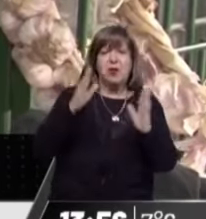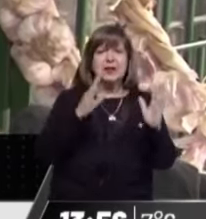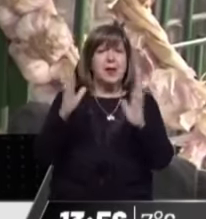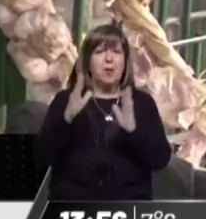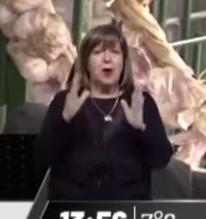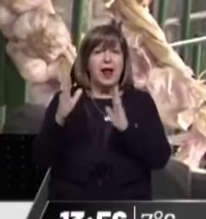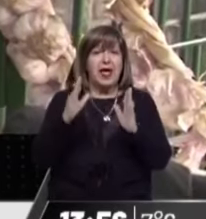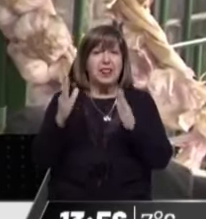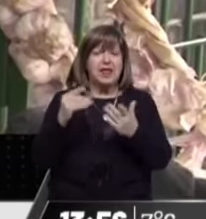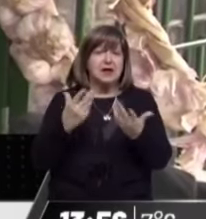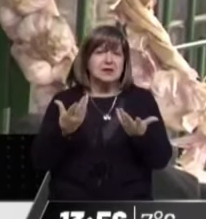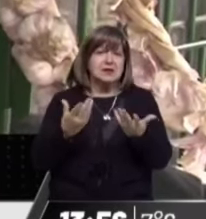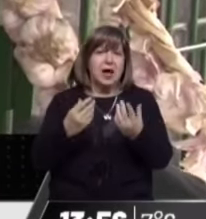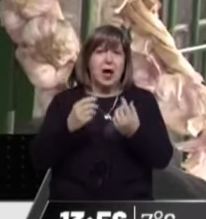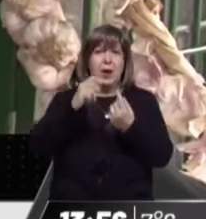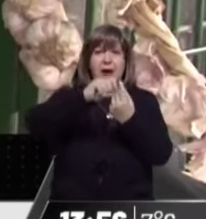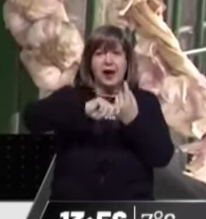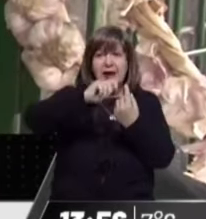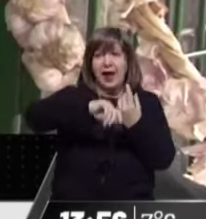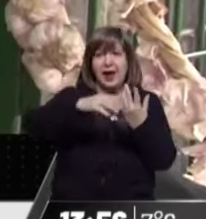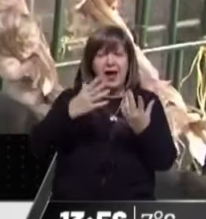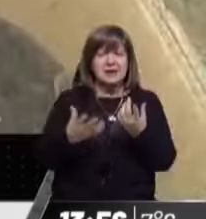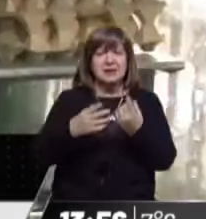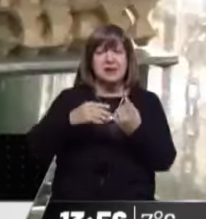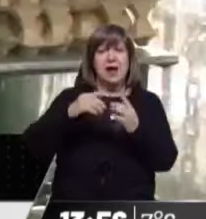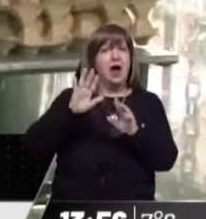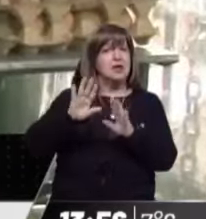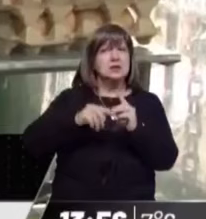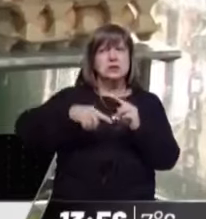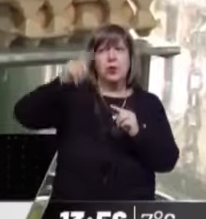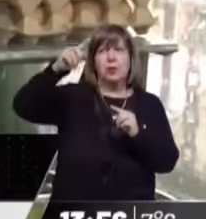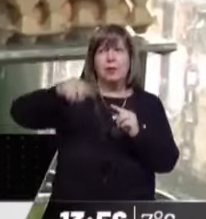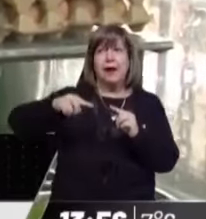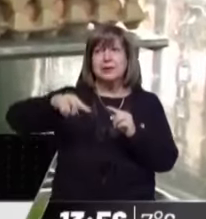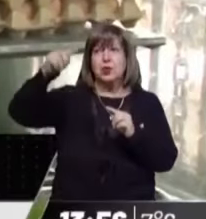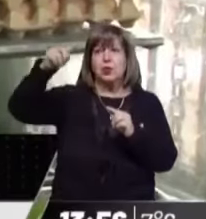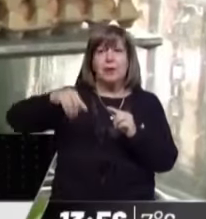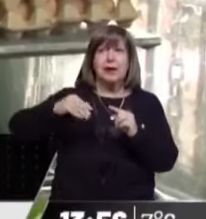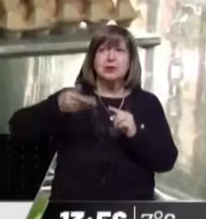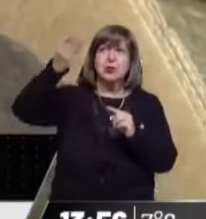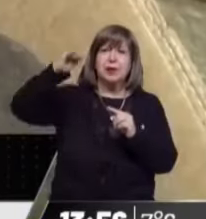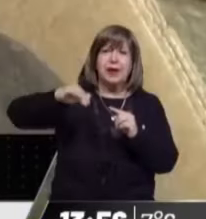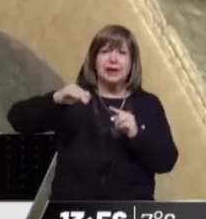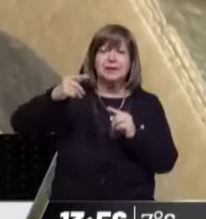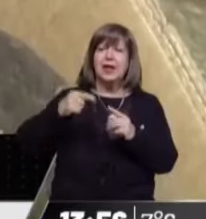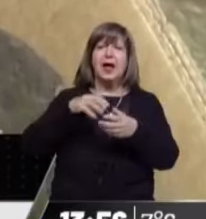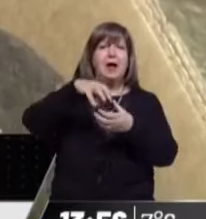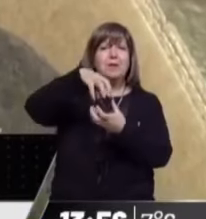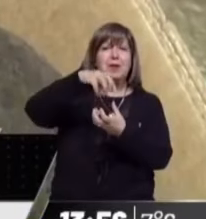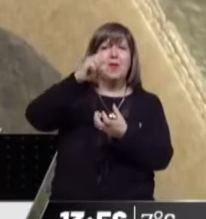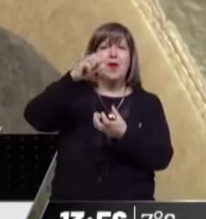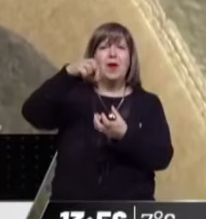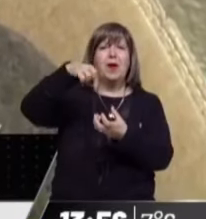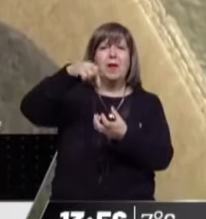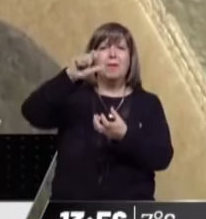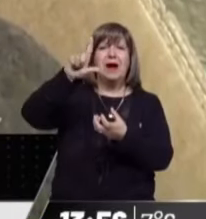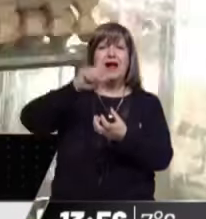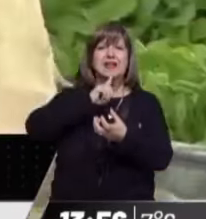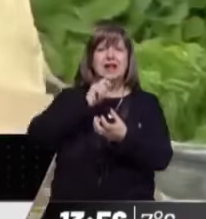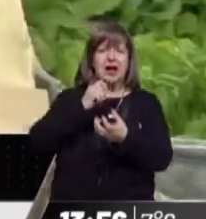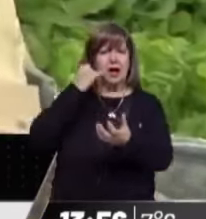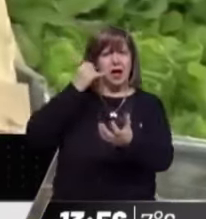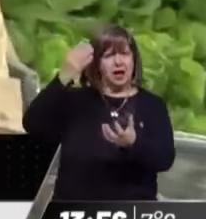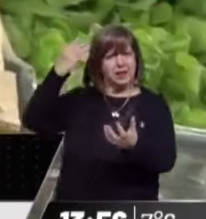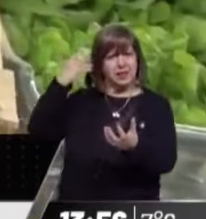y suben y baja. La banana se maneja así, sube y baja. ¿La palta, por ejemplo? Eso siempre bajó también, que